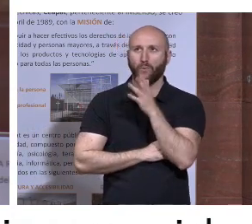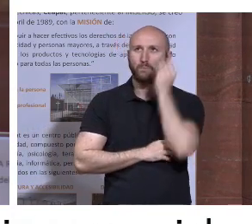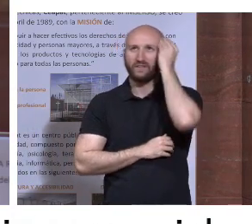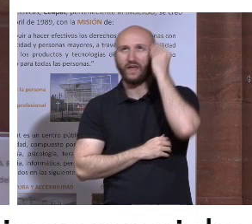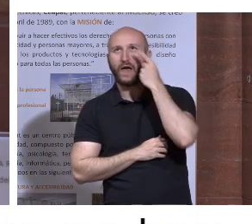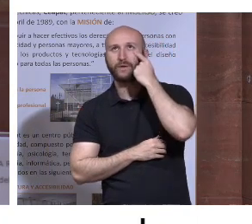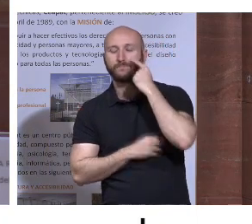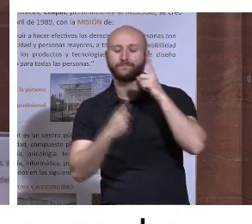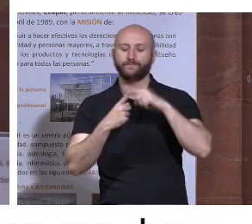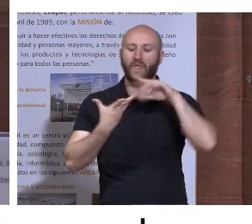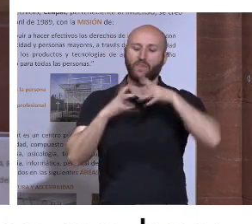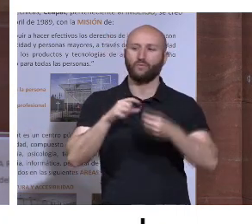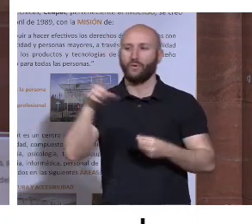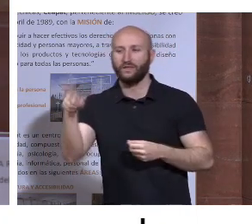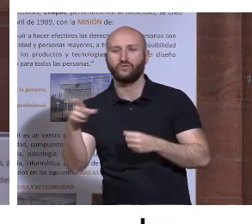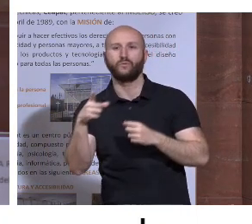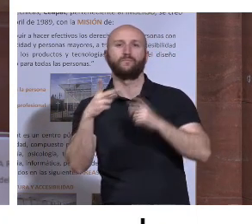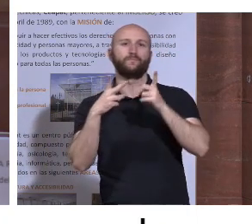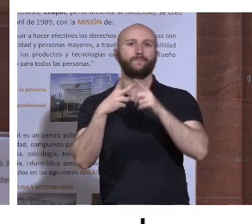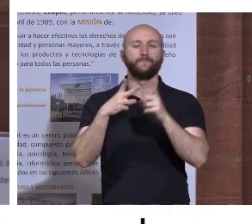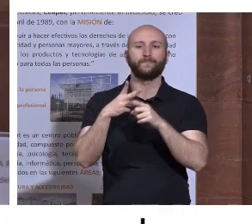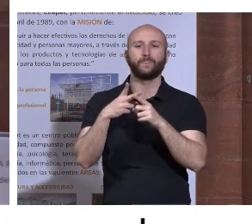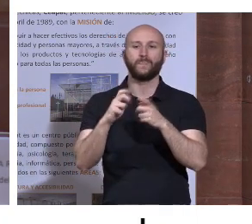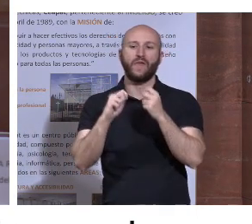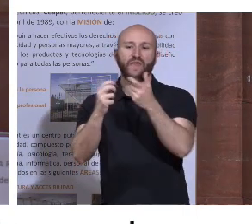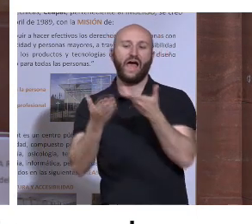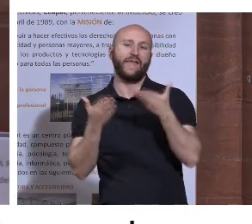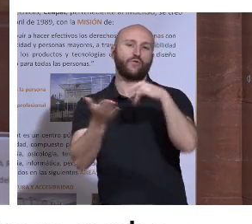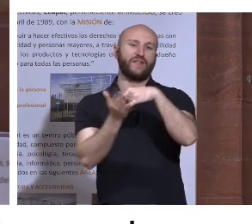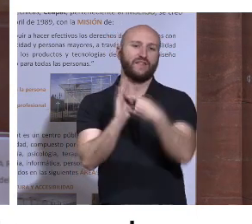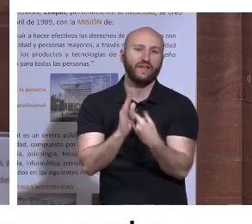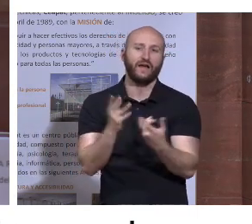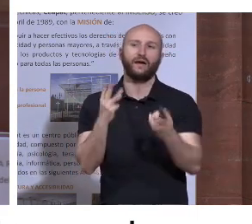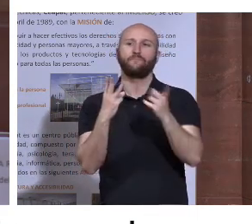tengo que adaptar esto, tengo que ponerle una ayuda técnica,